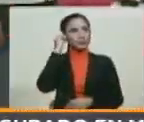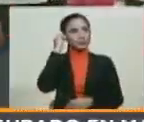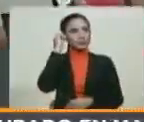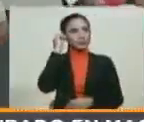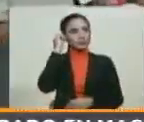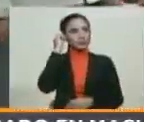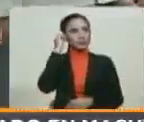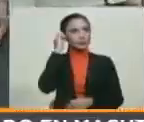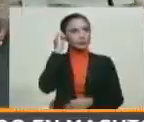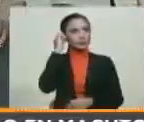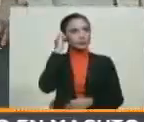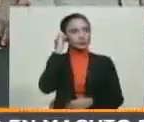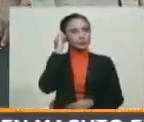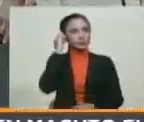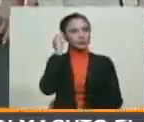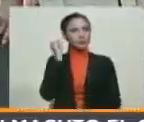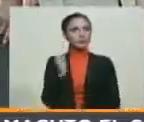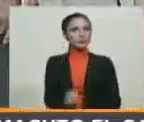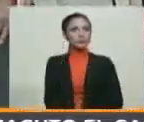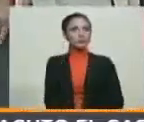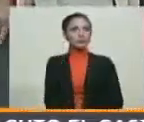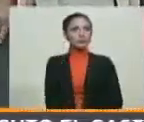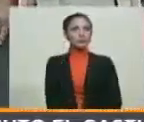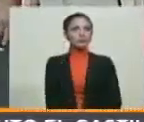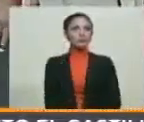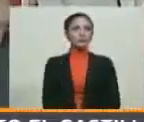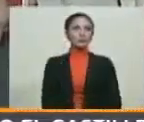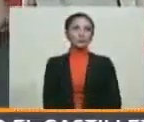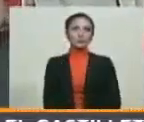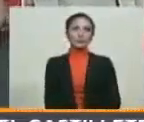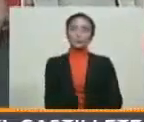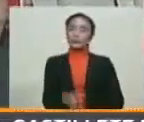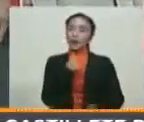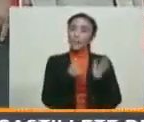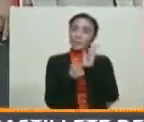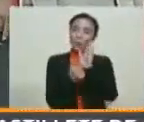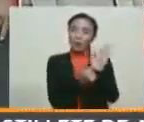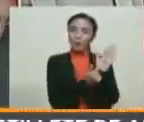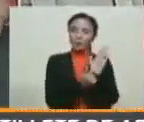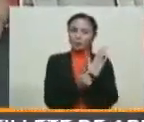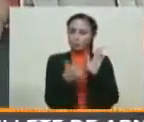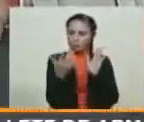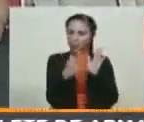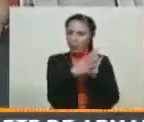tenemos que ser un pueblo que del ejemplo